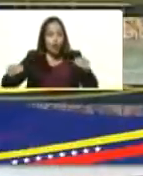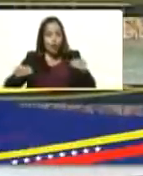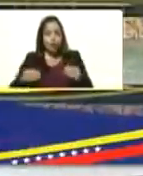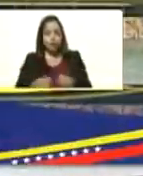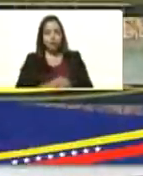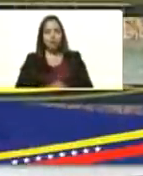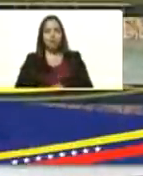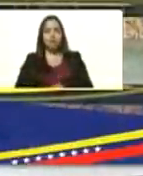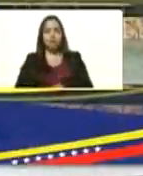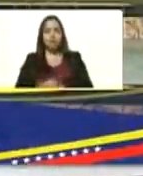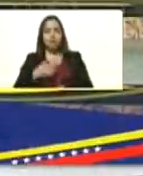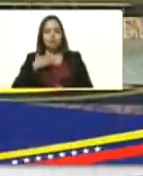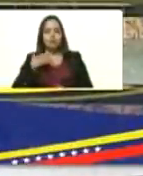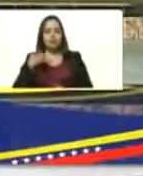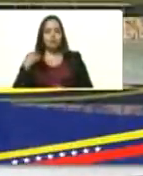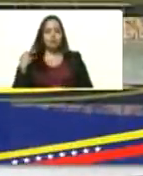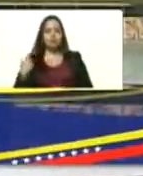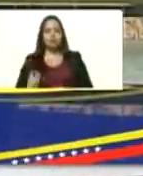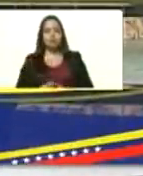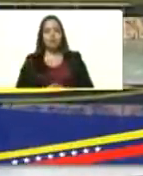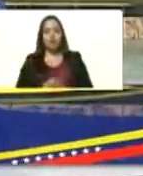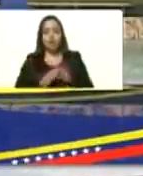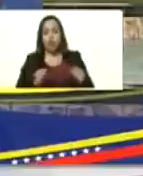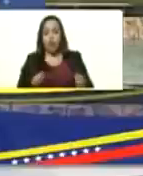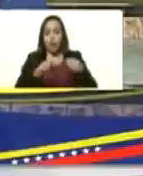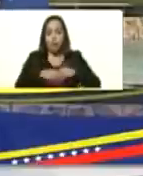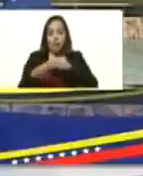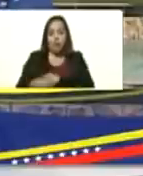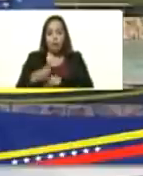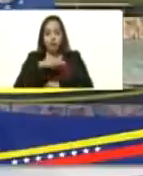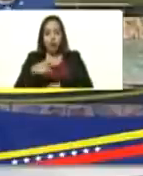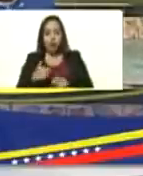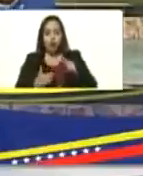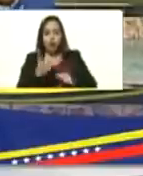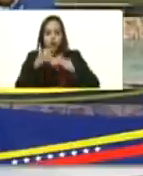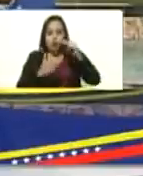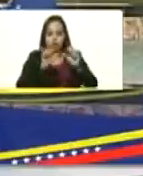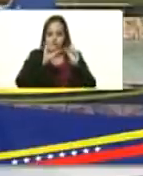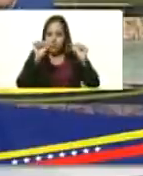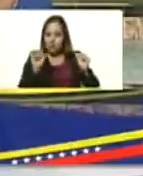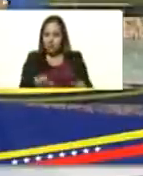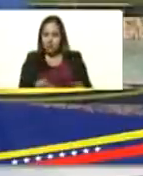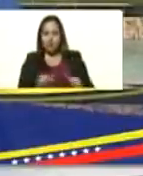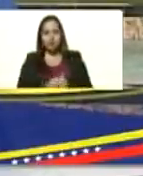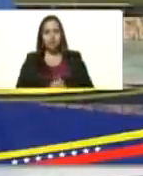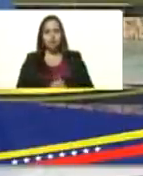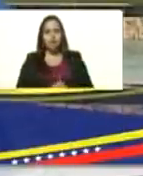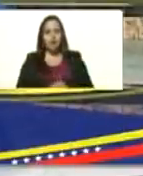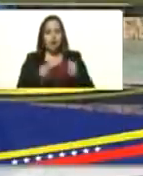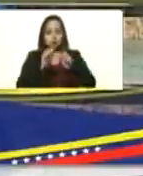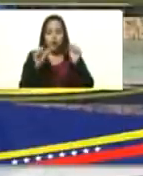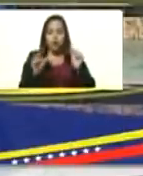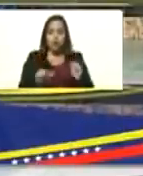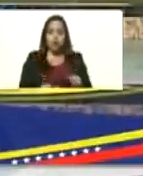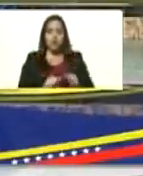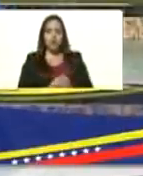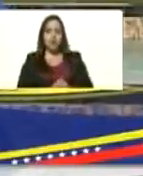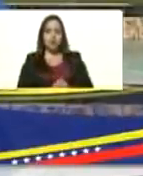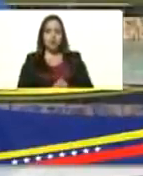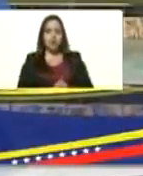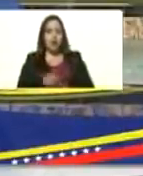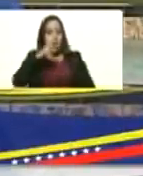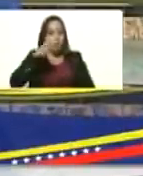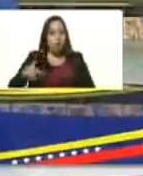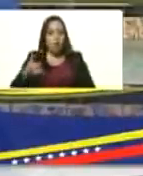y además bueno todos los demás hemos venido construyendo el sistema un sistema para que el